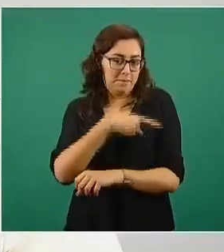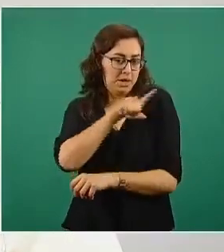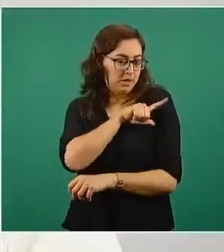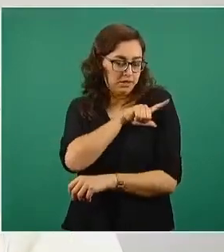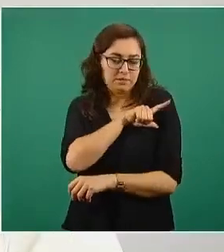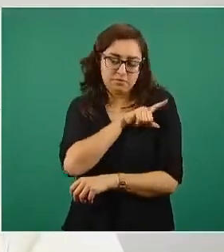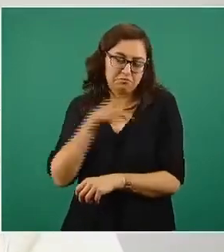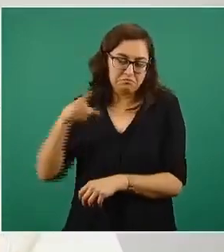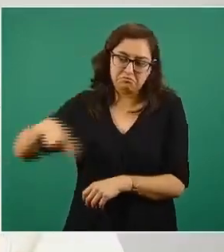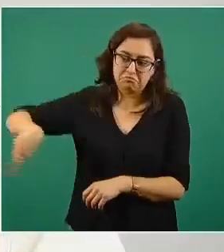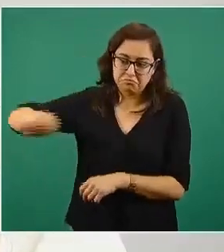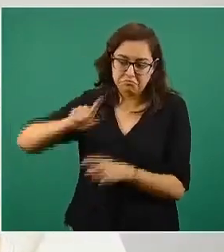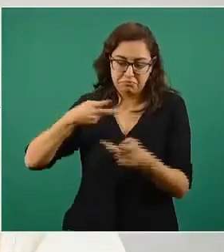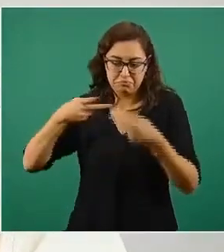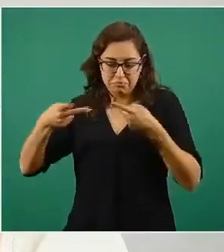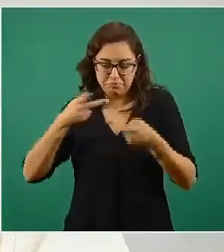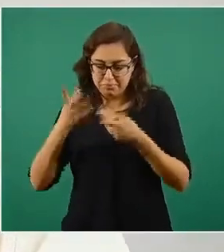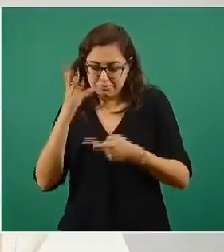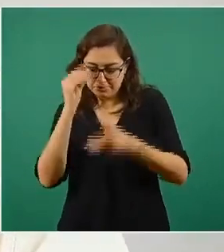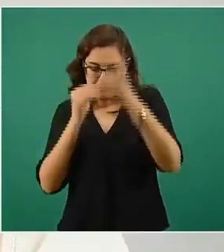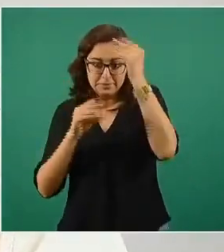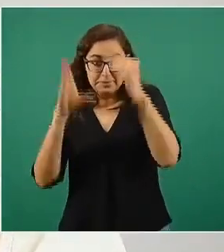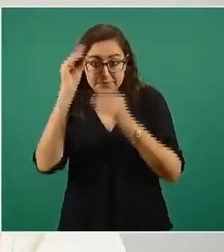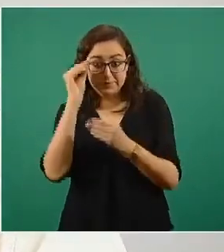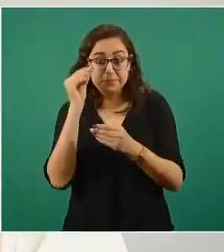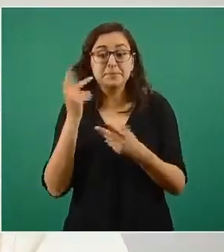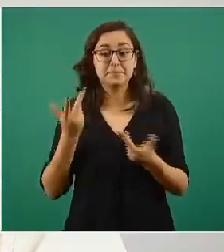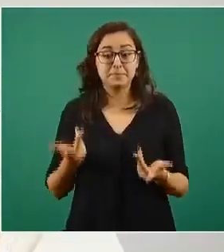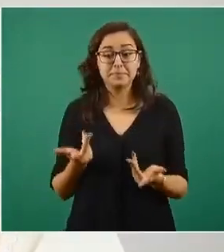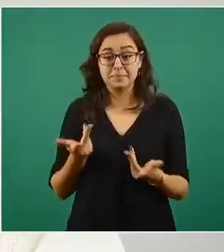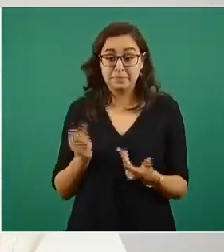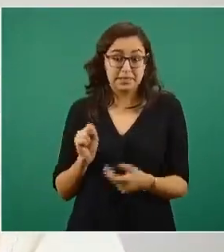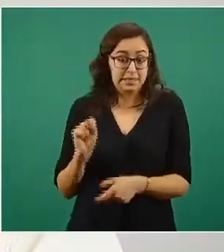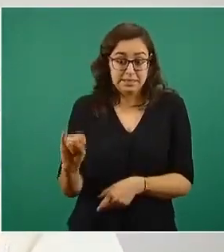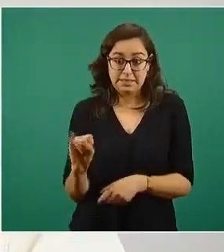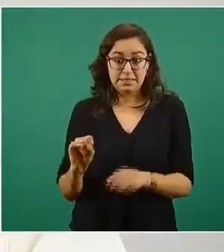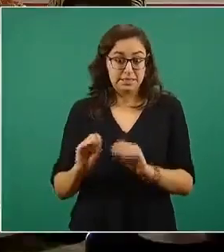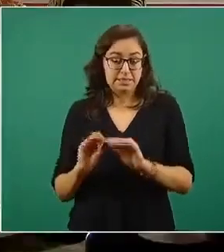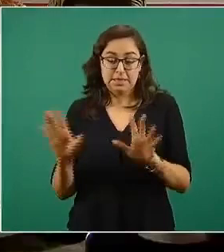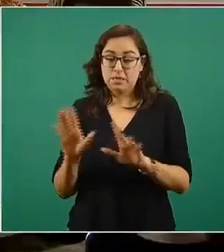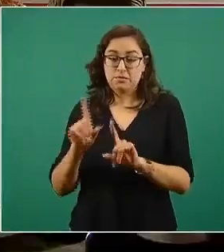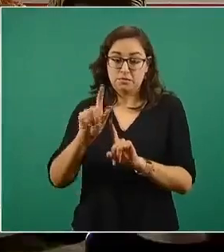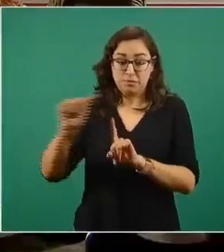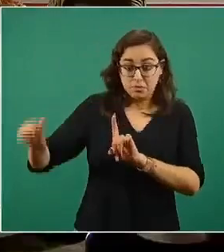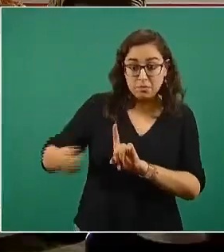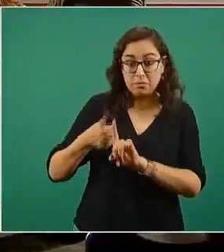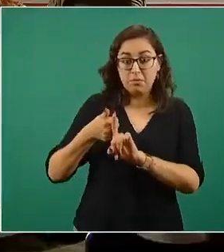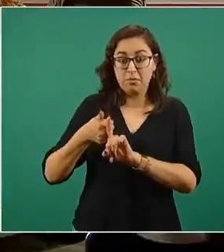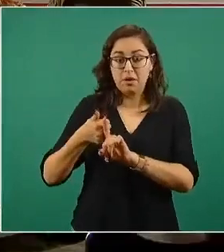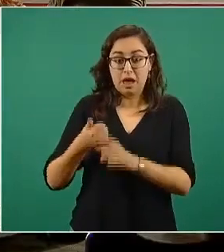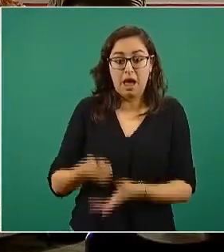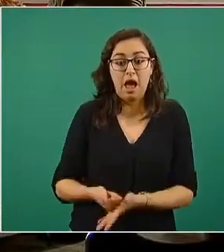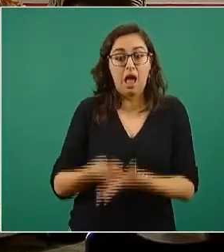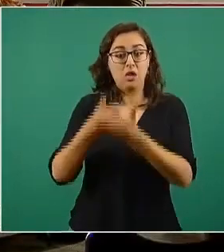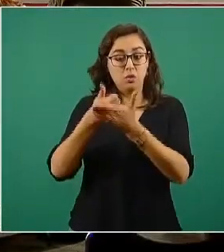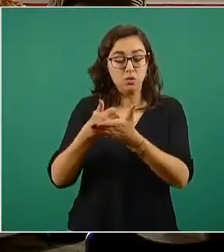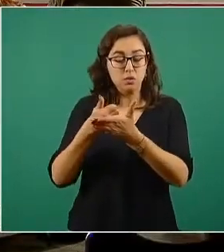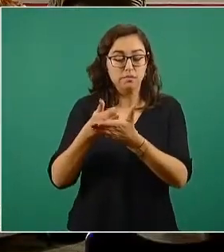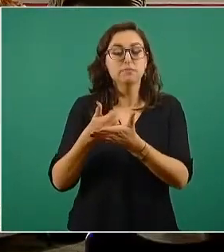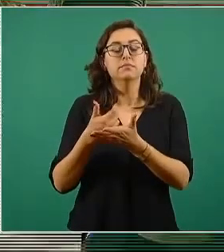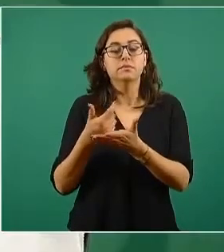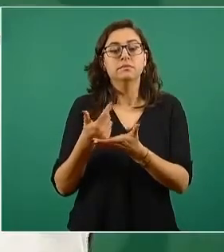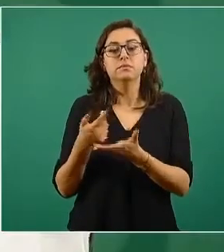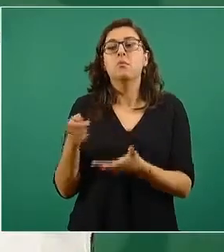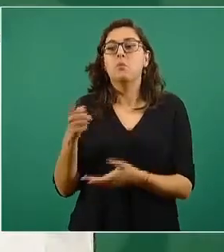sus personas familiares, y estas personas coauxiliares de salud son